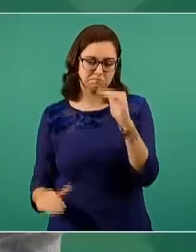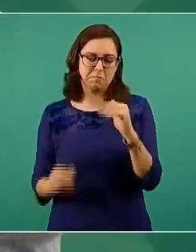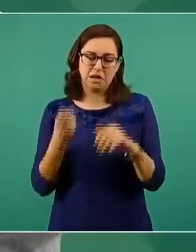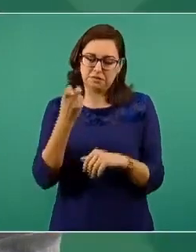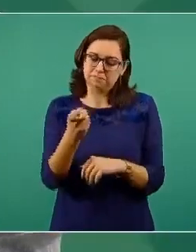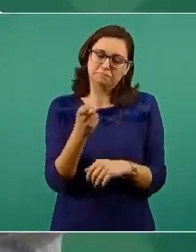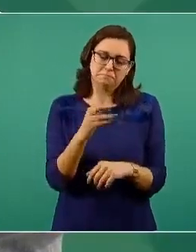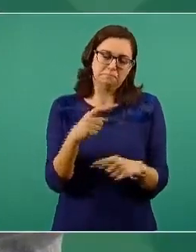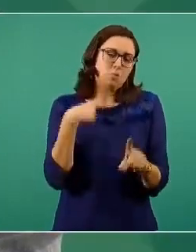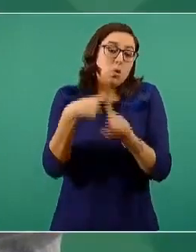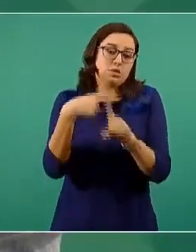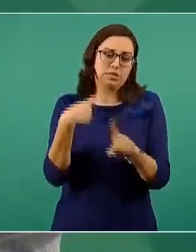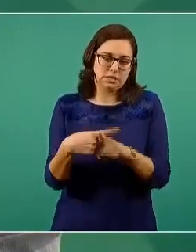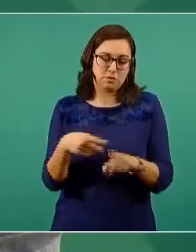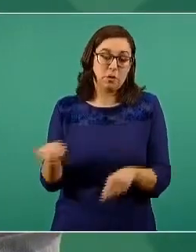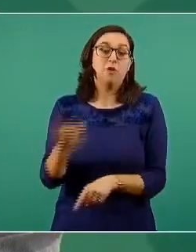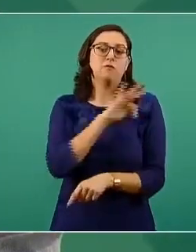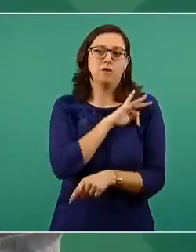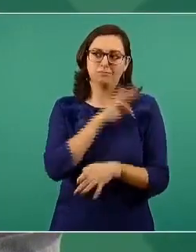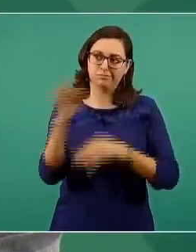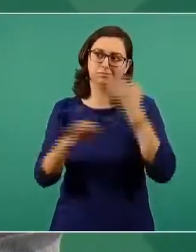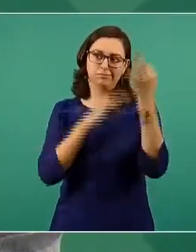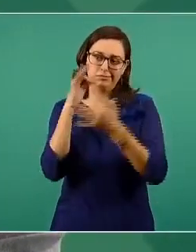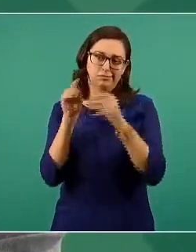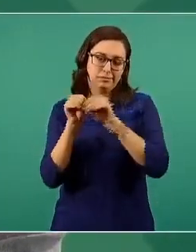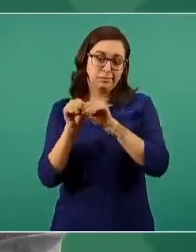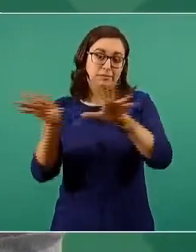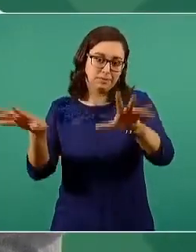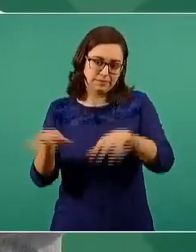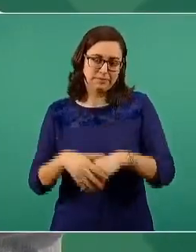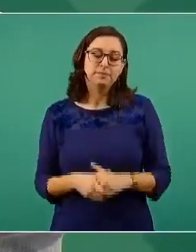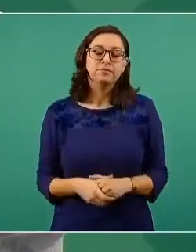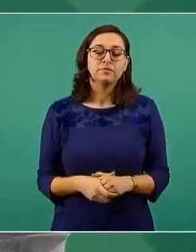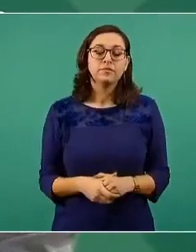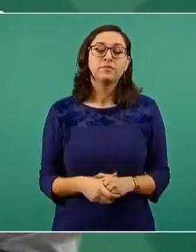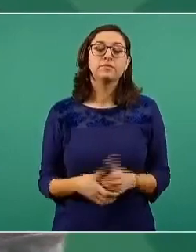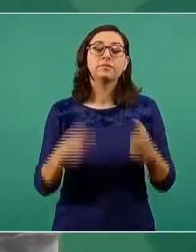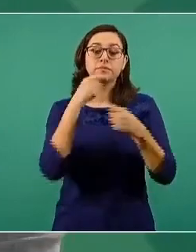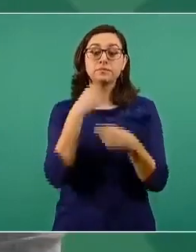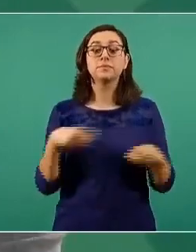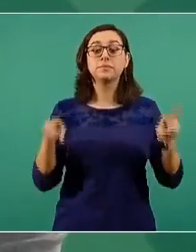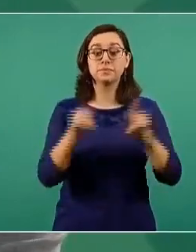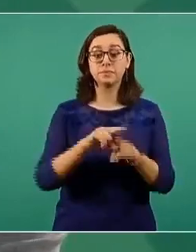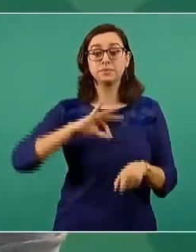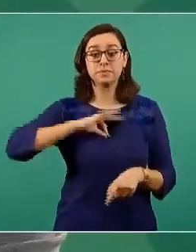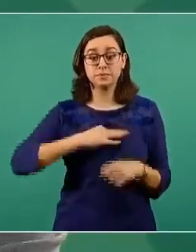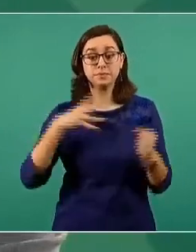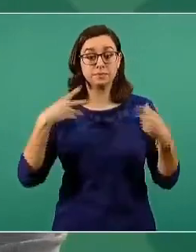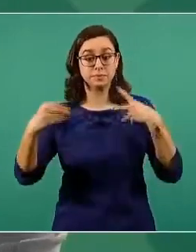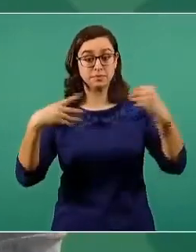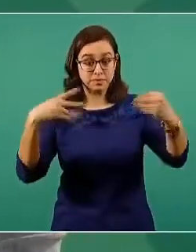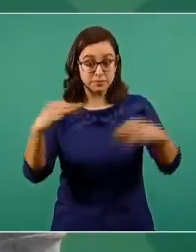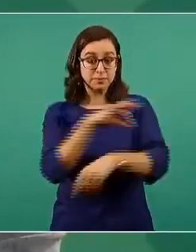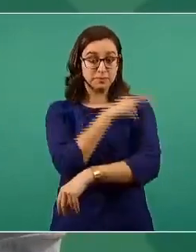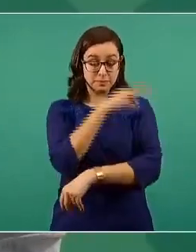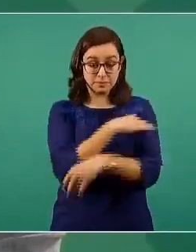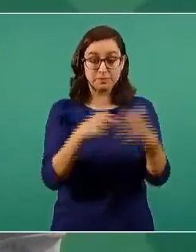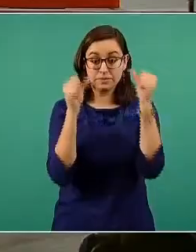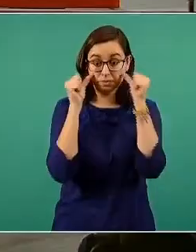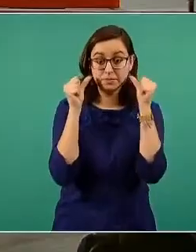argentinas. Y también trabajamos no solamente en la respuesta a la pandemia y la vacunación, sino en